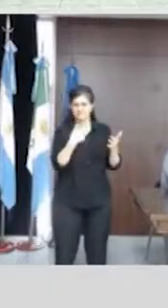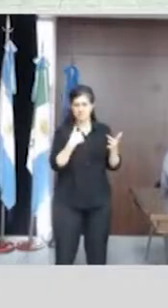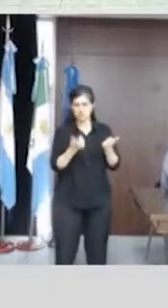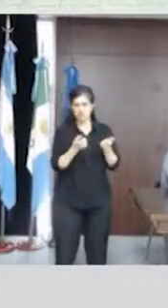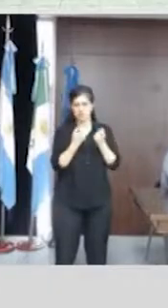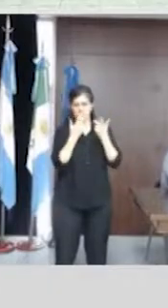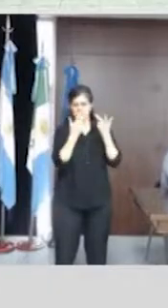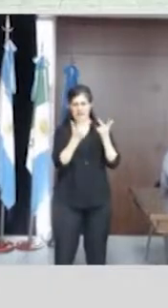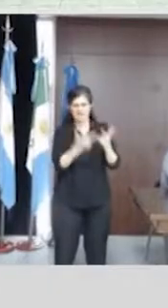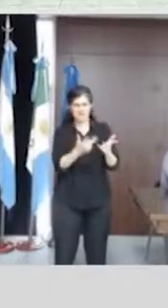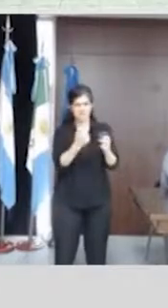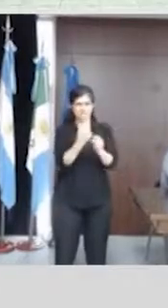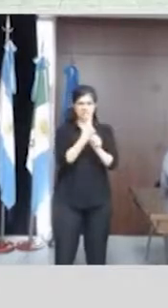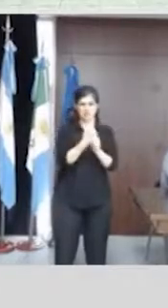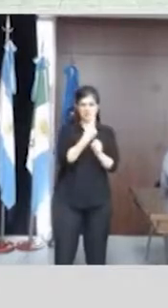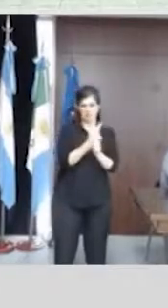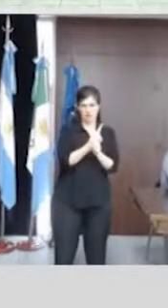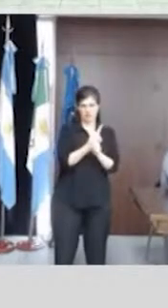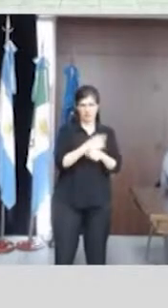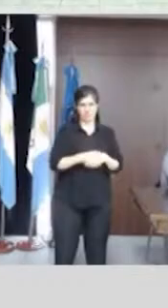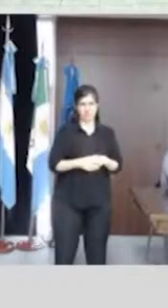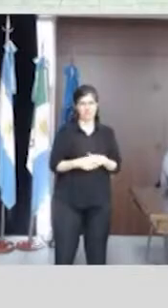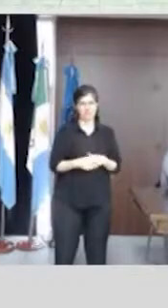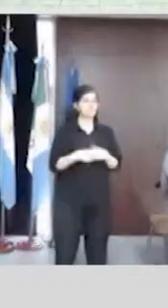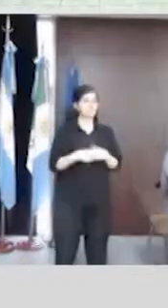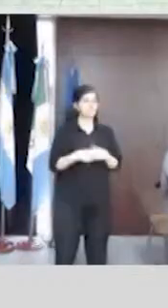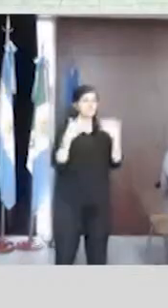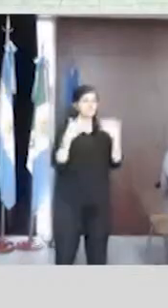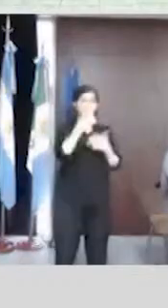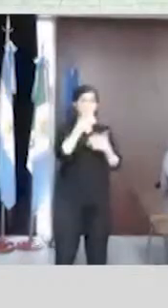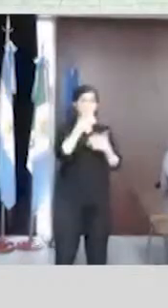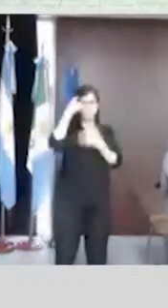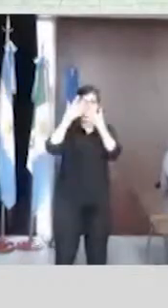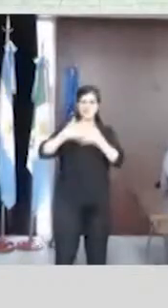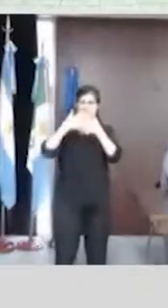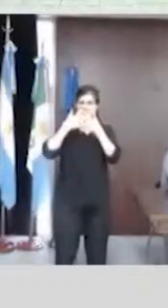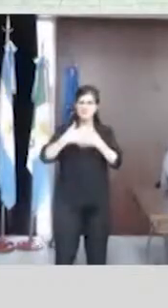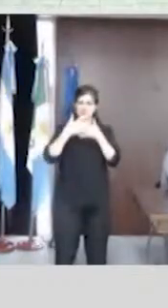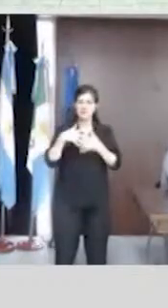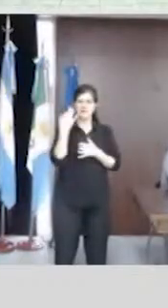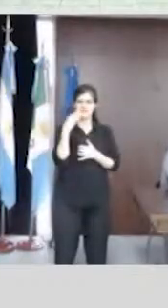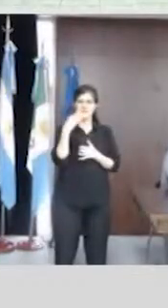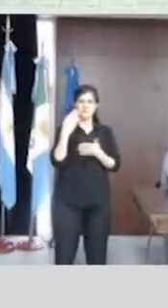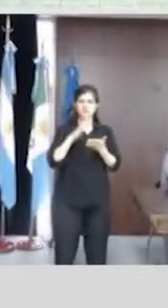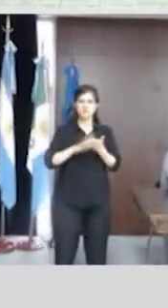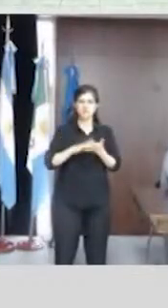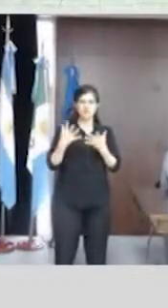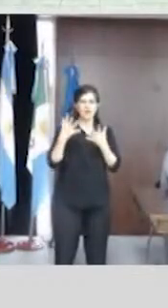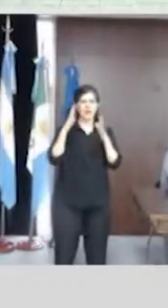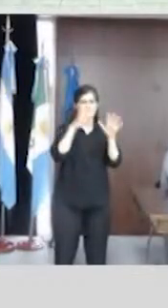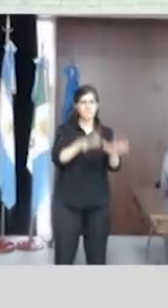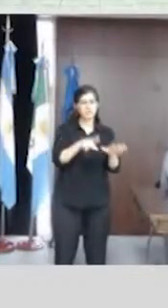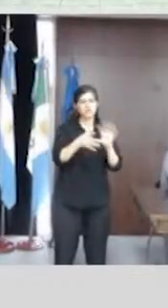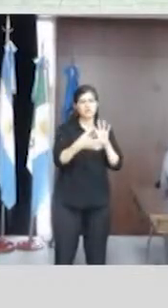Para repensar estos apoyos y cuidados hacia un cambio cultural. ¿Con qué? Con el modelo centrado o con la